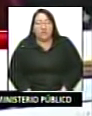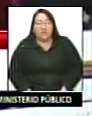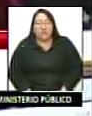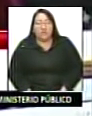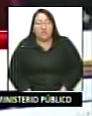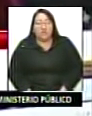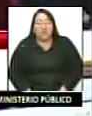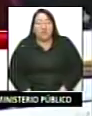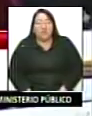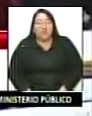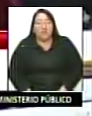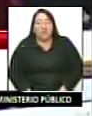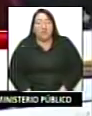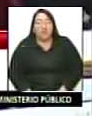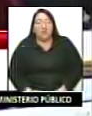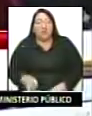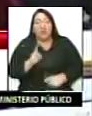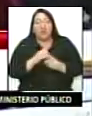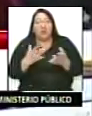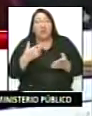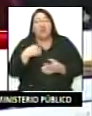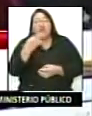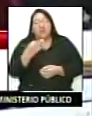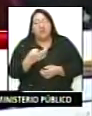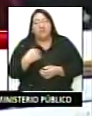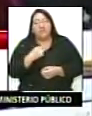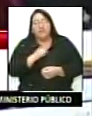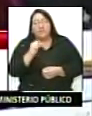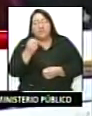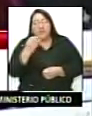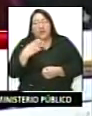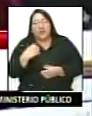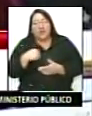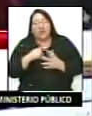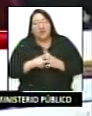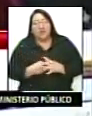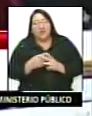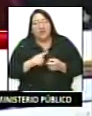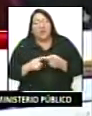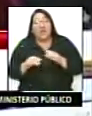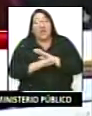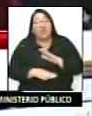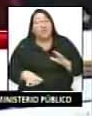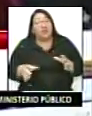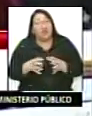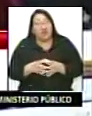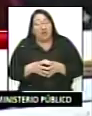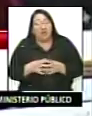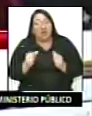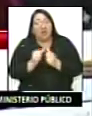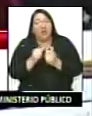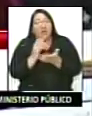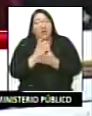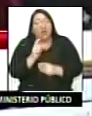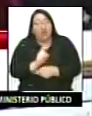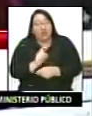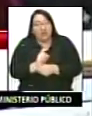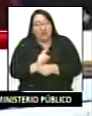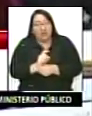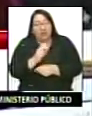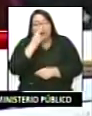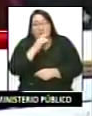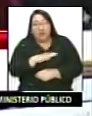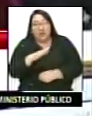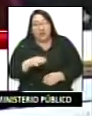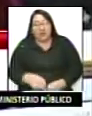me ganó en decirlo, es verdad, tiene que empezar desde las bases la educación de los